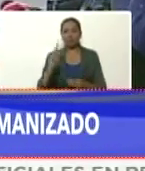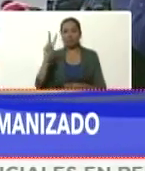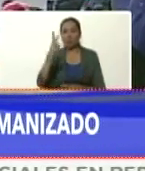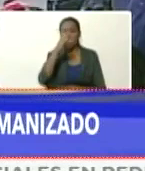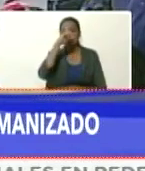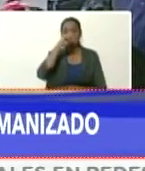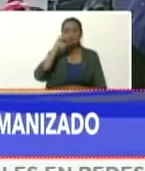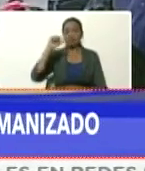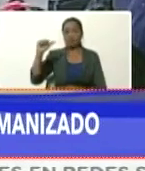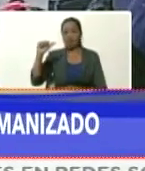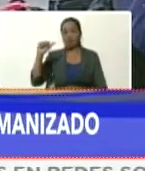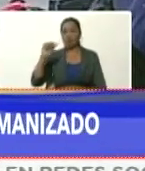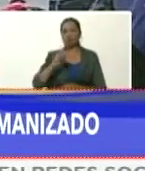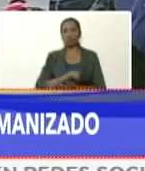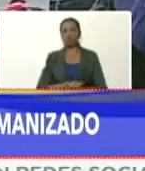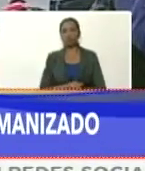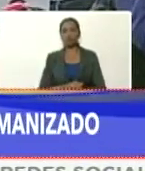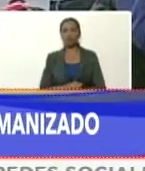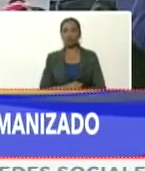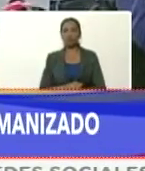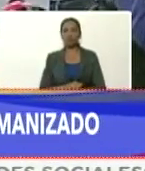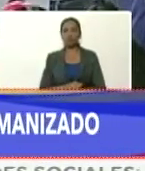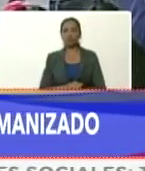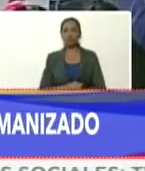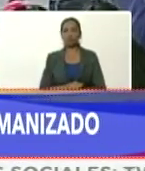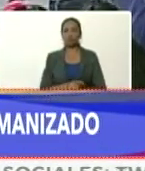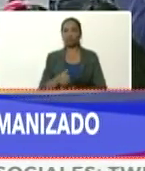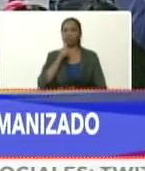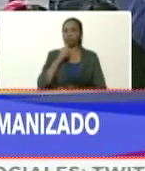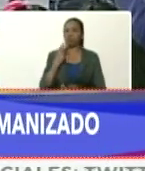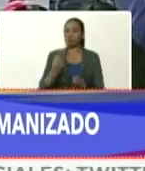aniversario, un órgano superior,